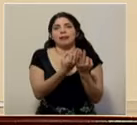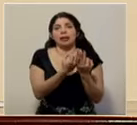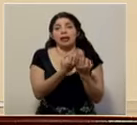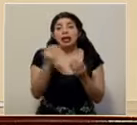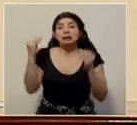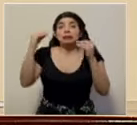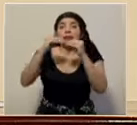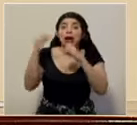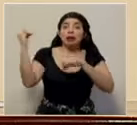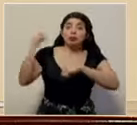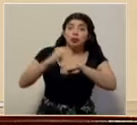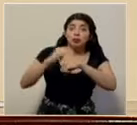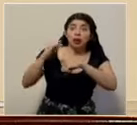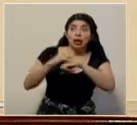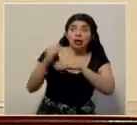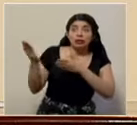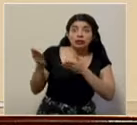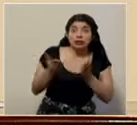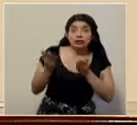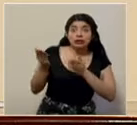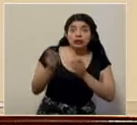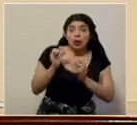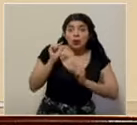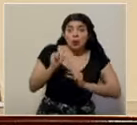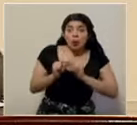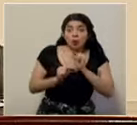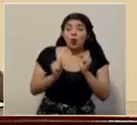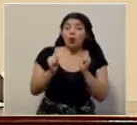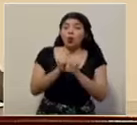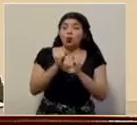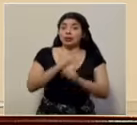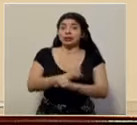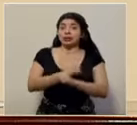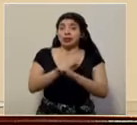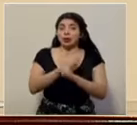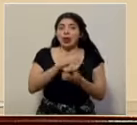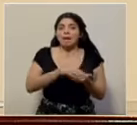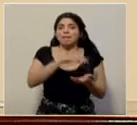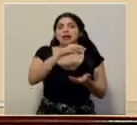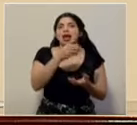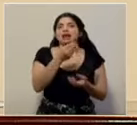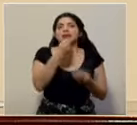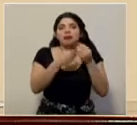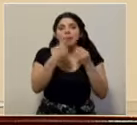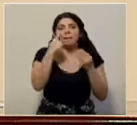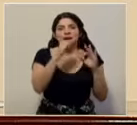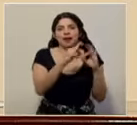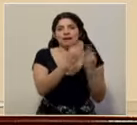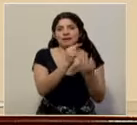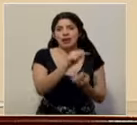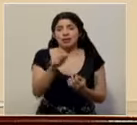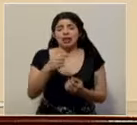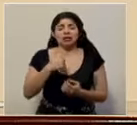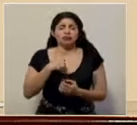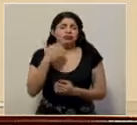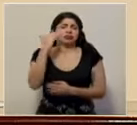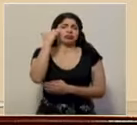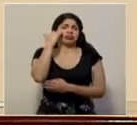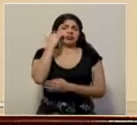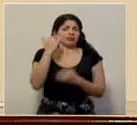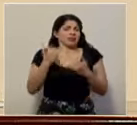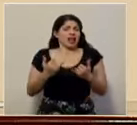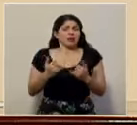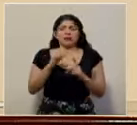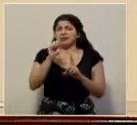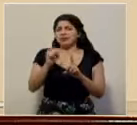más vuelos podamos ir atrayendo de forma gradual y segura, más sustento para más familias tendremos. Yo soy muy consciente de que estamos